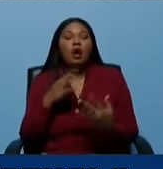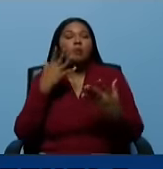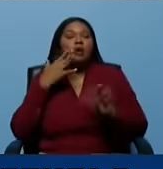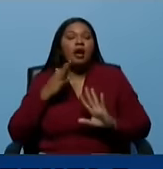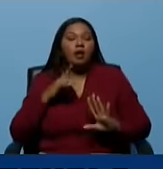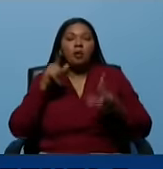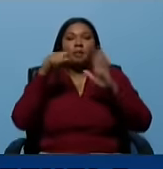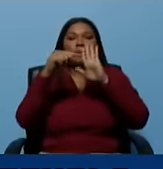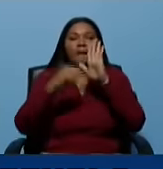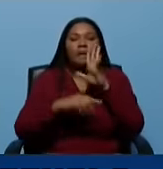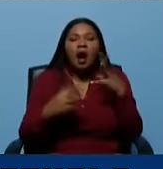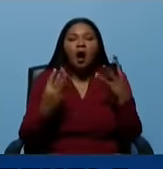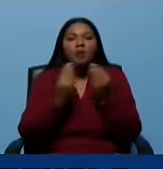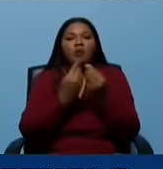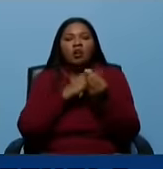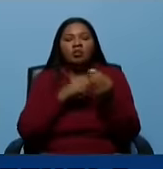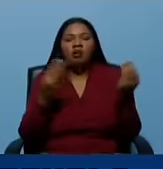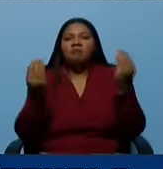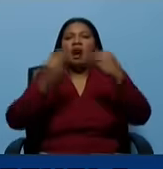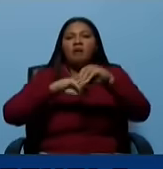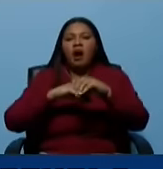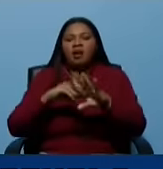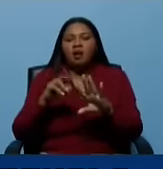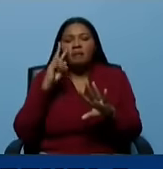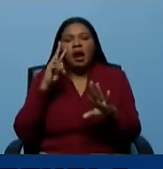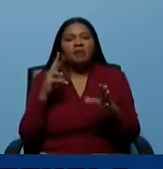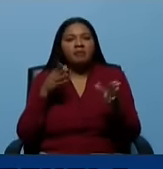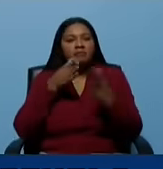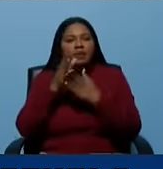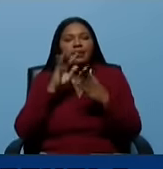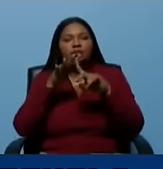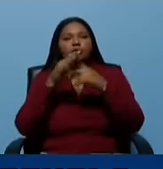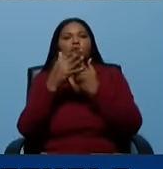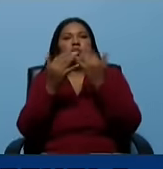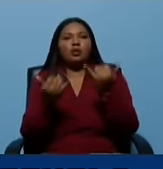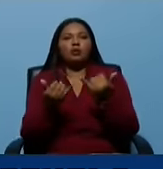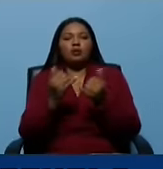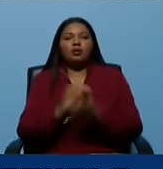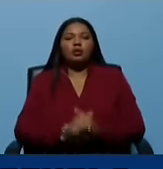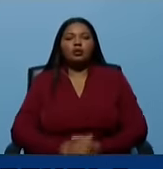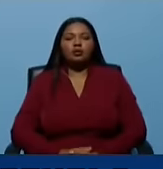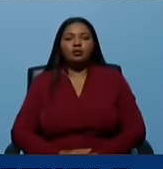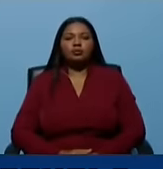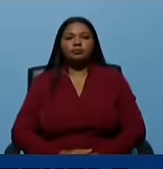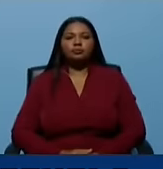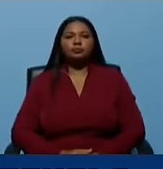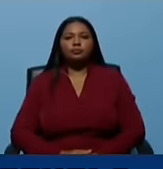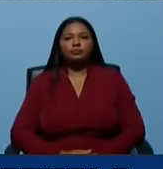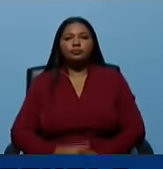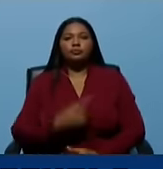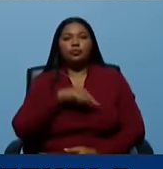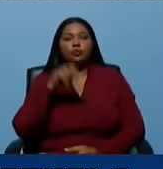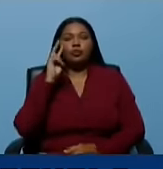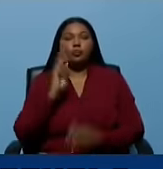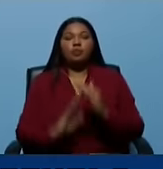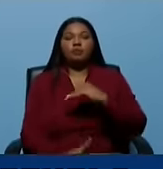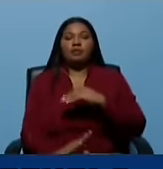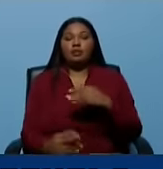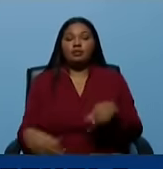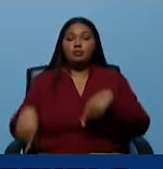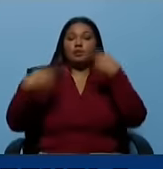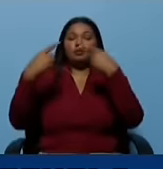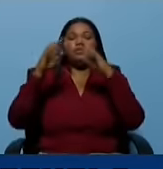puntos en común en los cuales nos ponemos de acuerdo corremos el riesgo de enfrentamientos mundiales como los